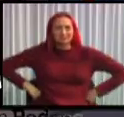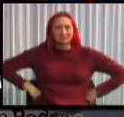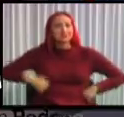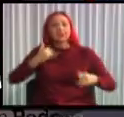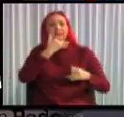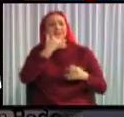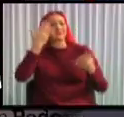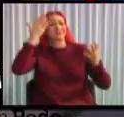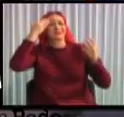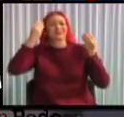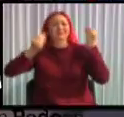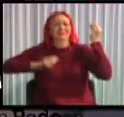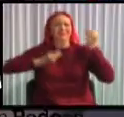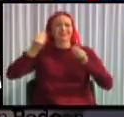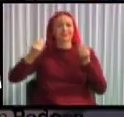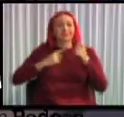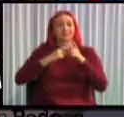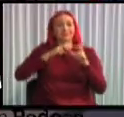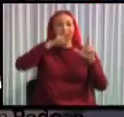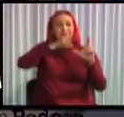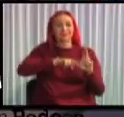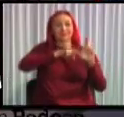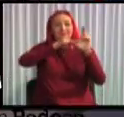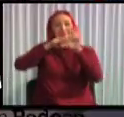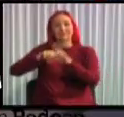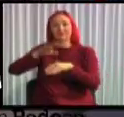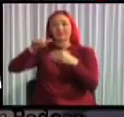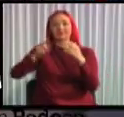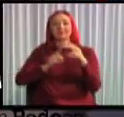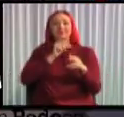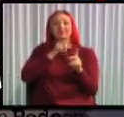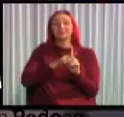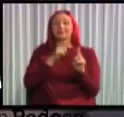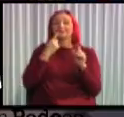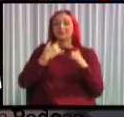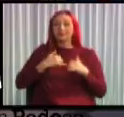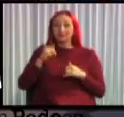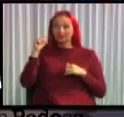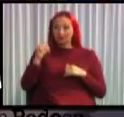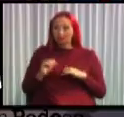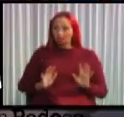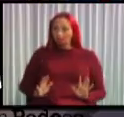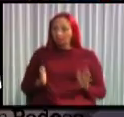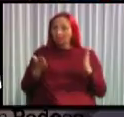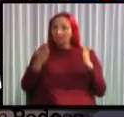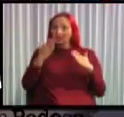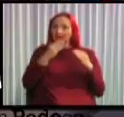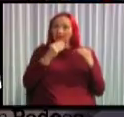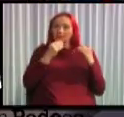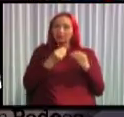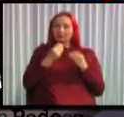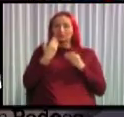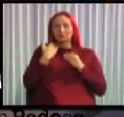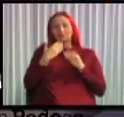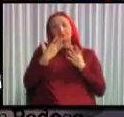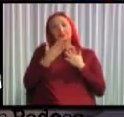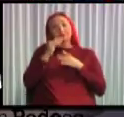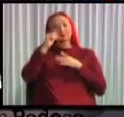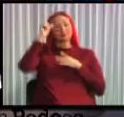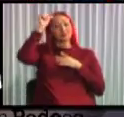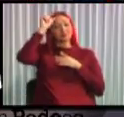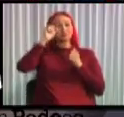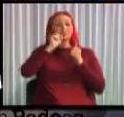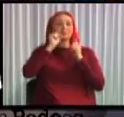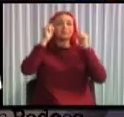echo? Piedras, ¿no? Se montaban y de todo en los carritos, ¿verdad? Pero hoy por hoy quizás hayan muchos hombres adultos con